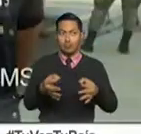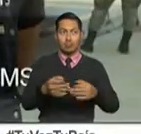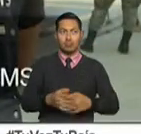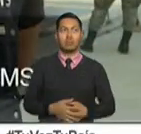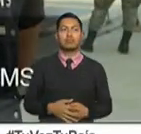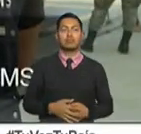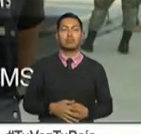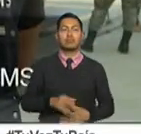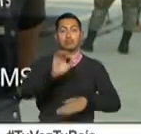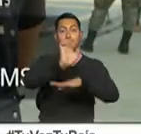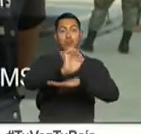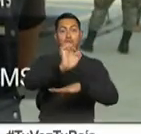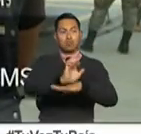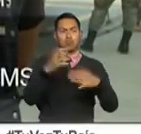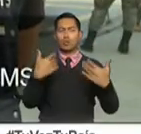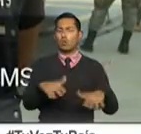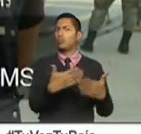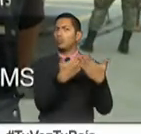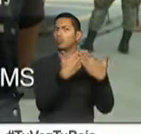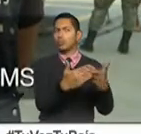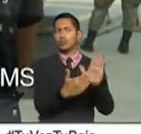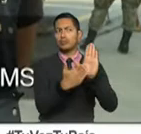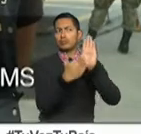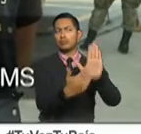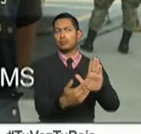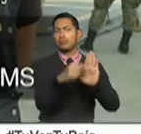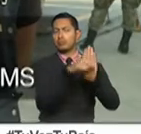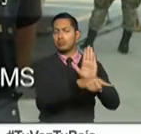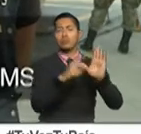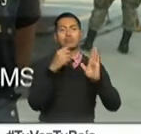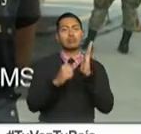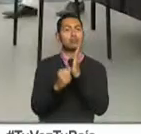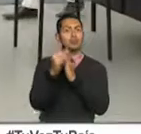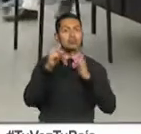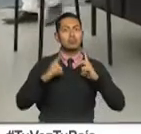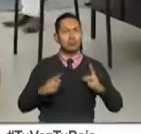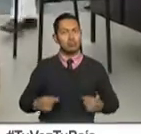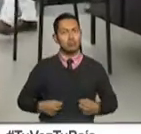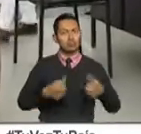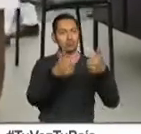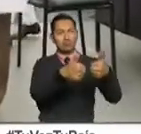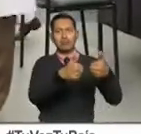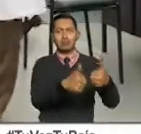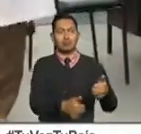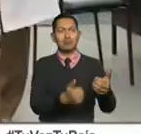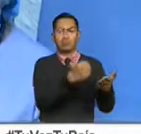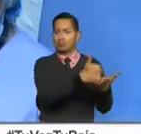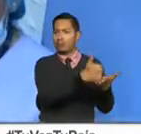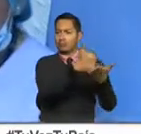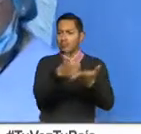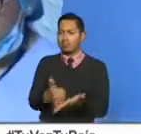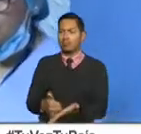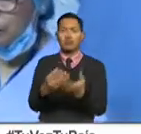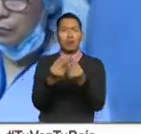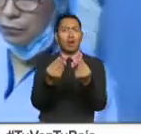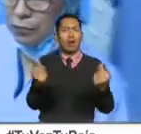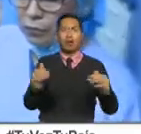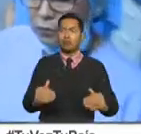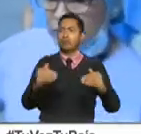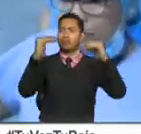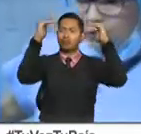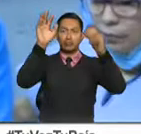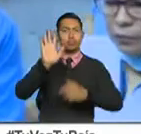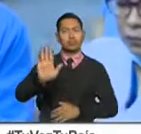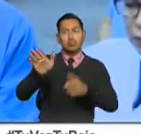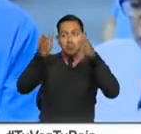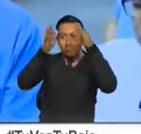ecuatoriano es una réplica de la capacidad que el Ministerio de Salud tiene en aportar un nivel muy alto